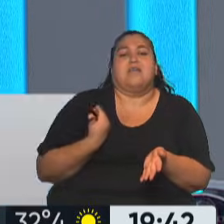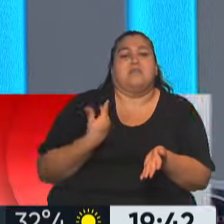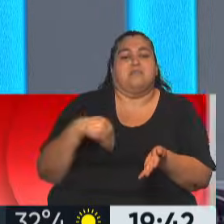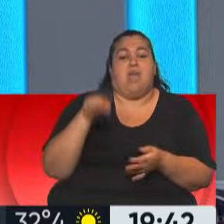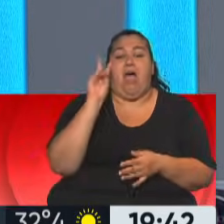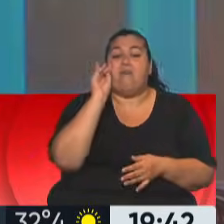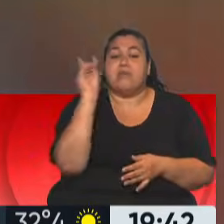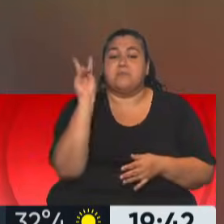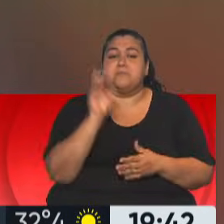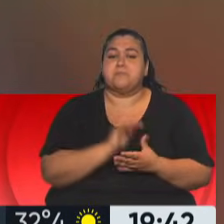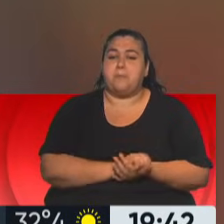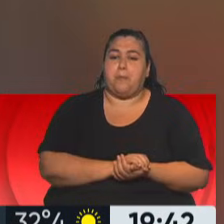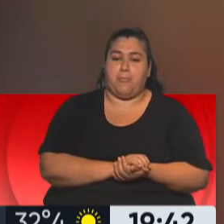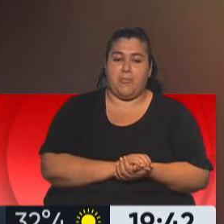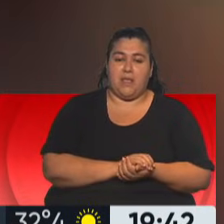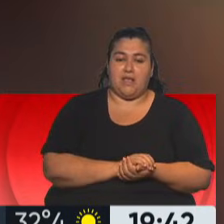allí.